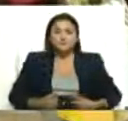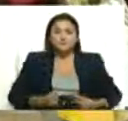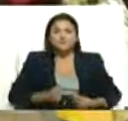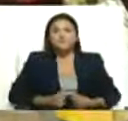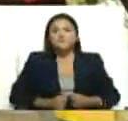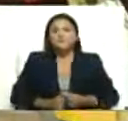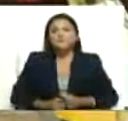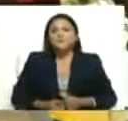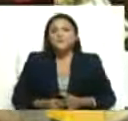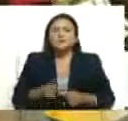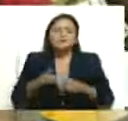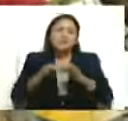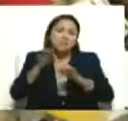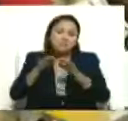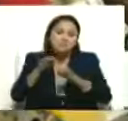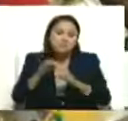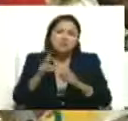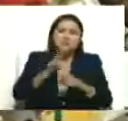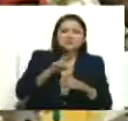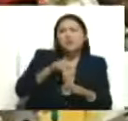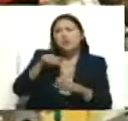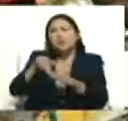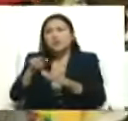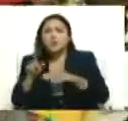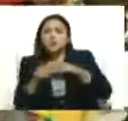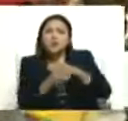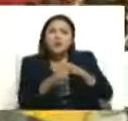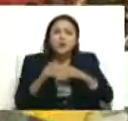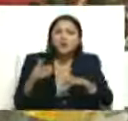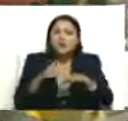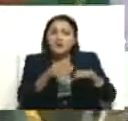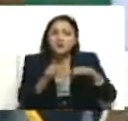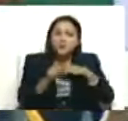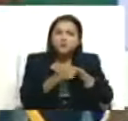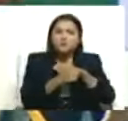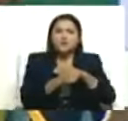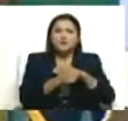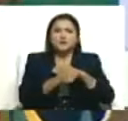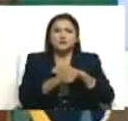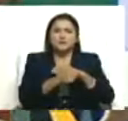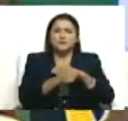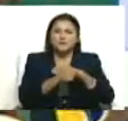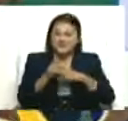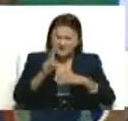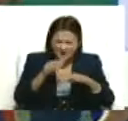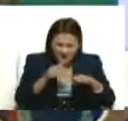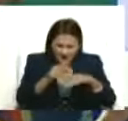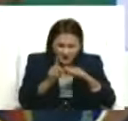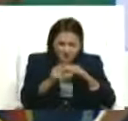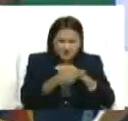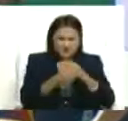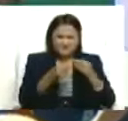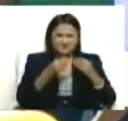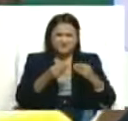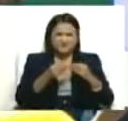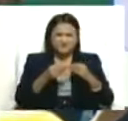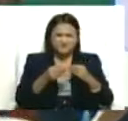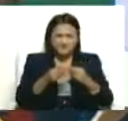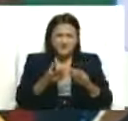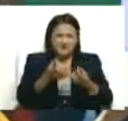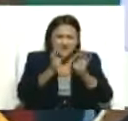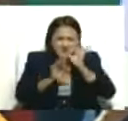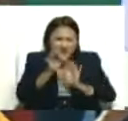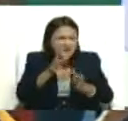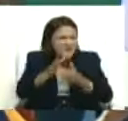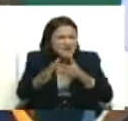de ahorita es que Venezuela agrede a Guyana. ¿Venezuela agrede a Guyana? ¿Qué ha hecho Venezuela para agredir